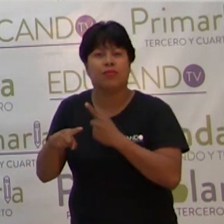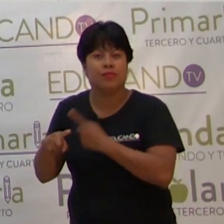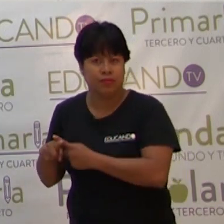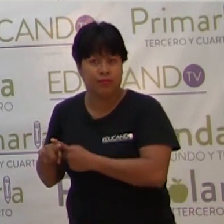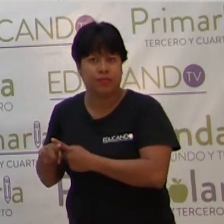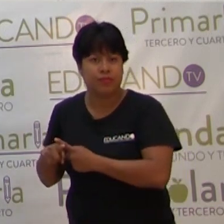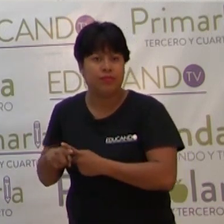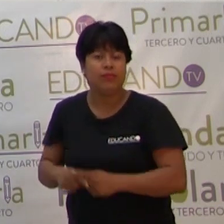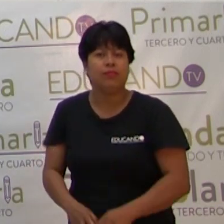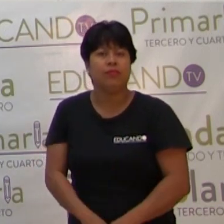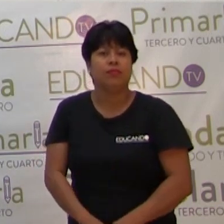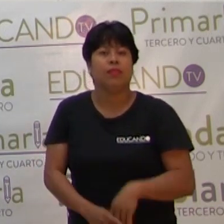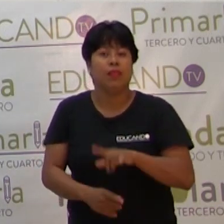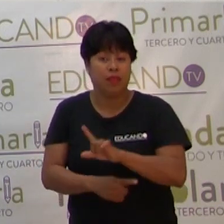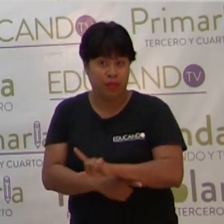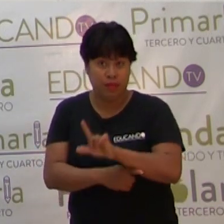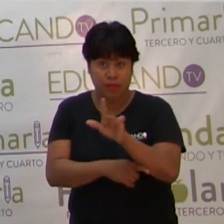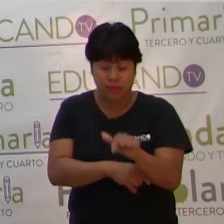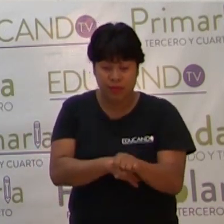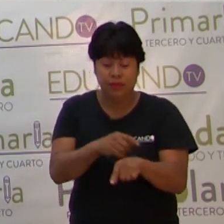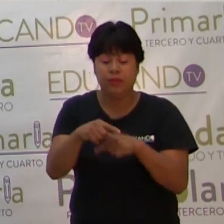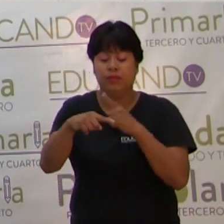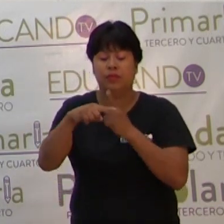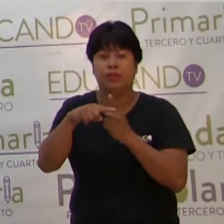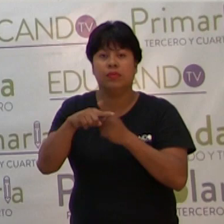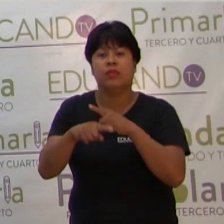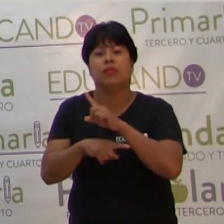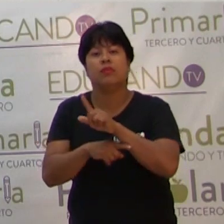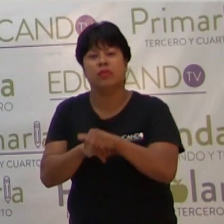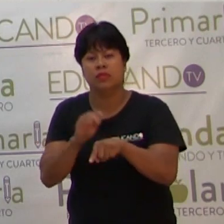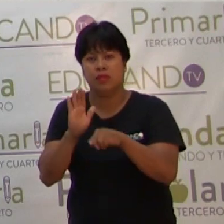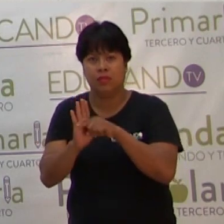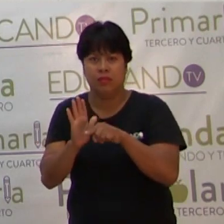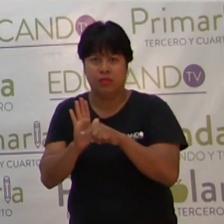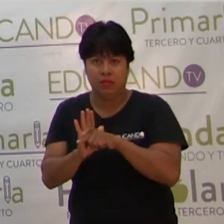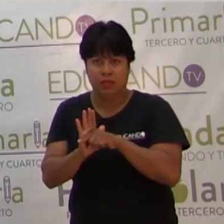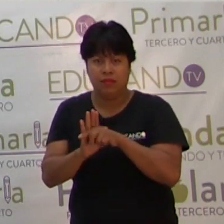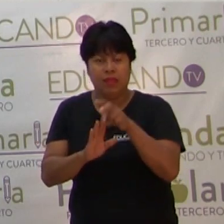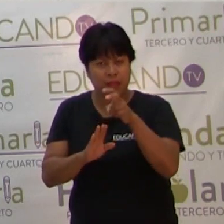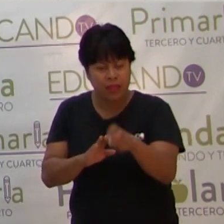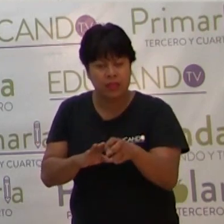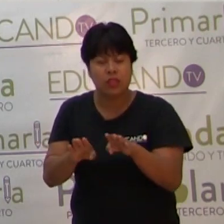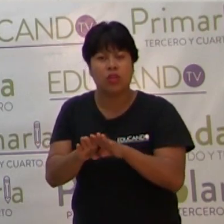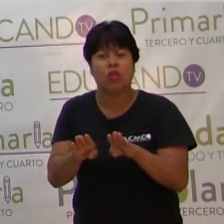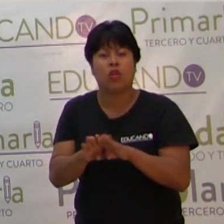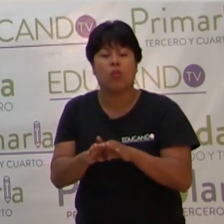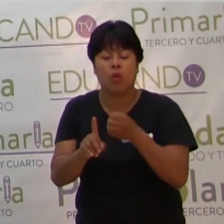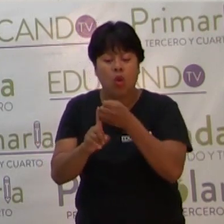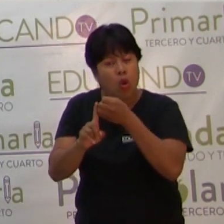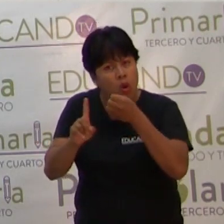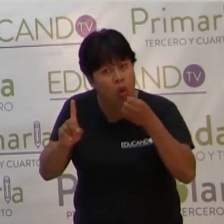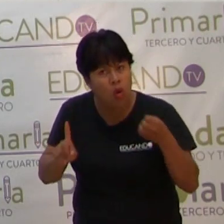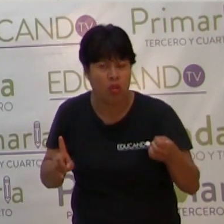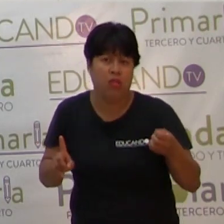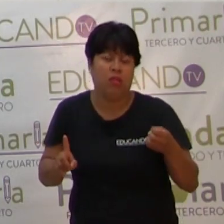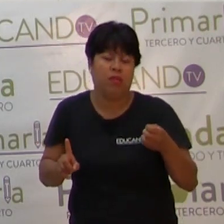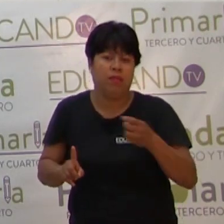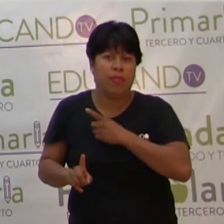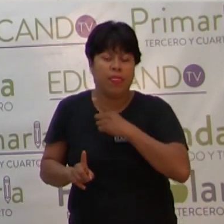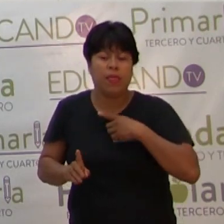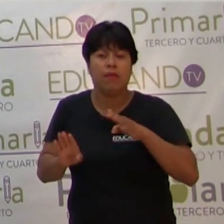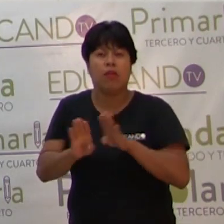multiplicaciones, después las sumas y después las restas. Ese es como un orden en el que se tendrían que